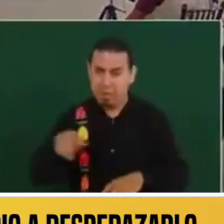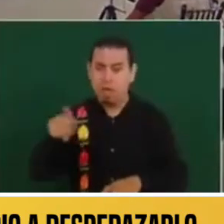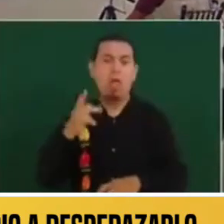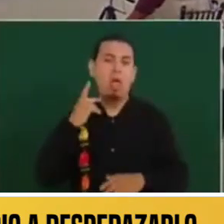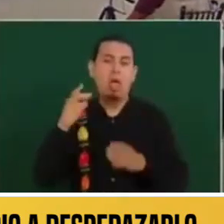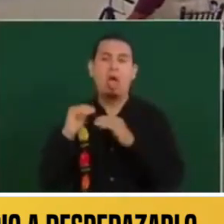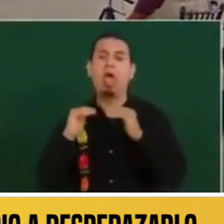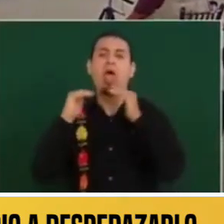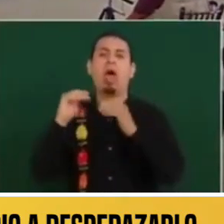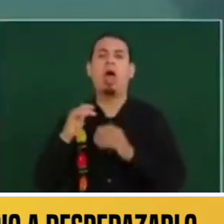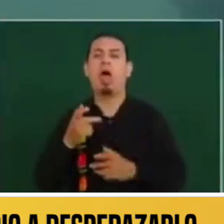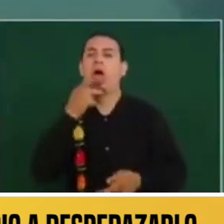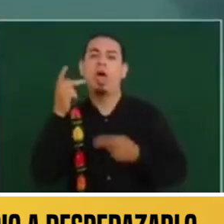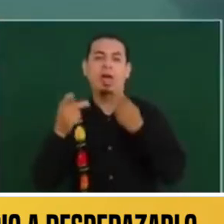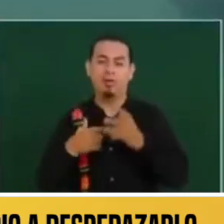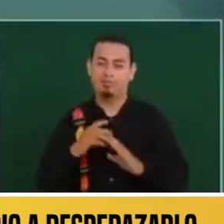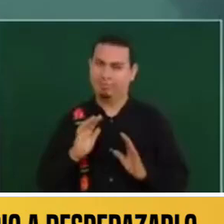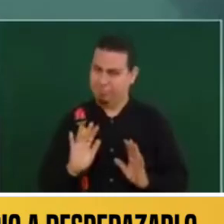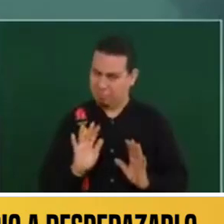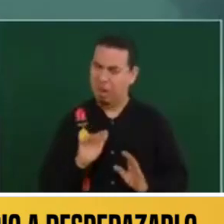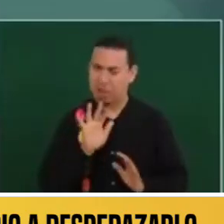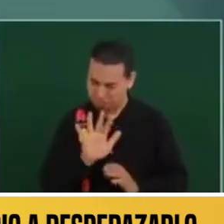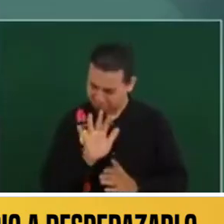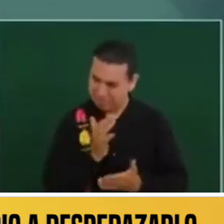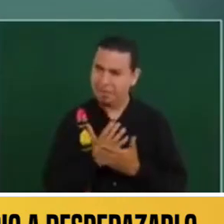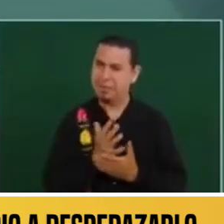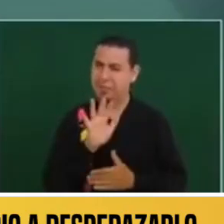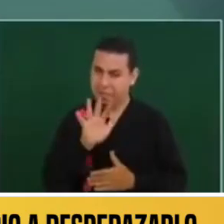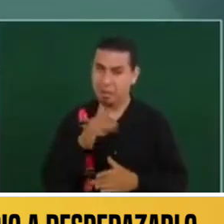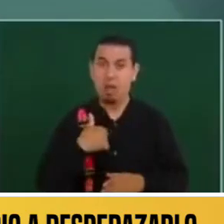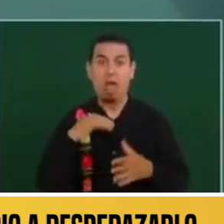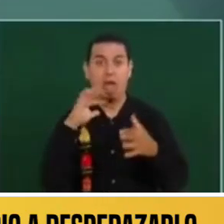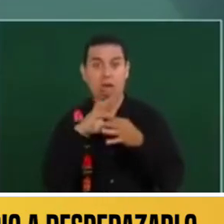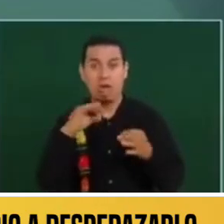¿Políticamente está acabando su tumba? No quiero ya meterme más.